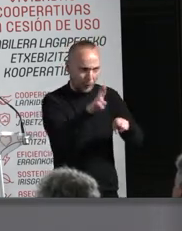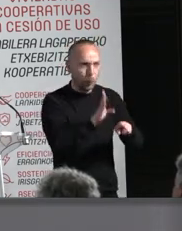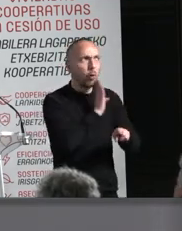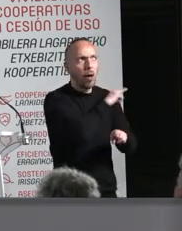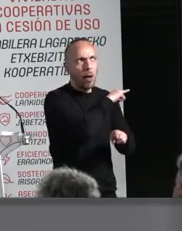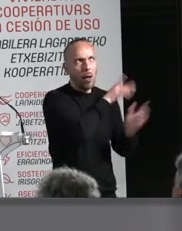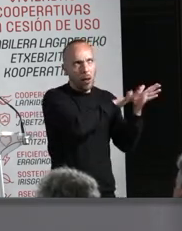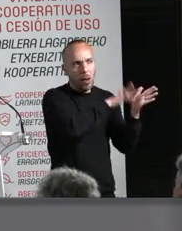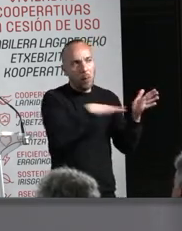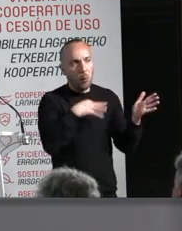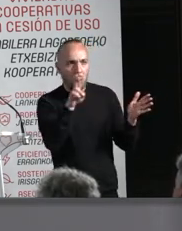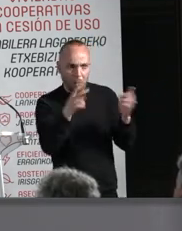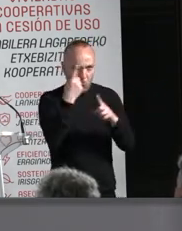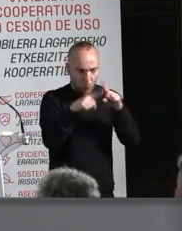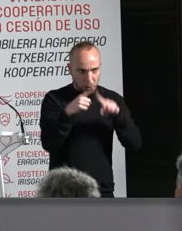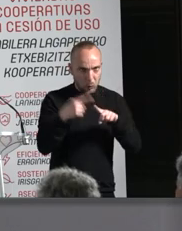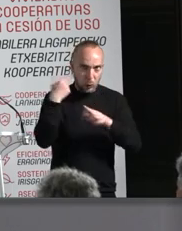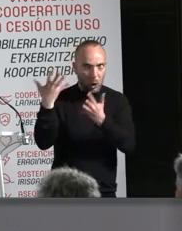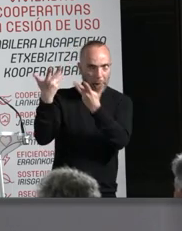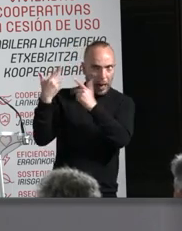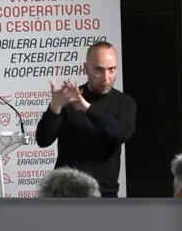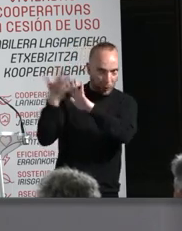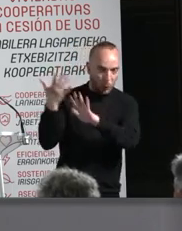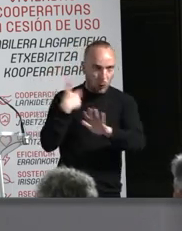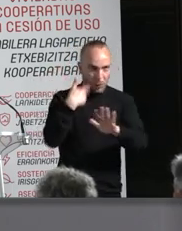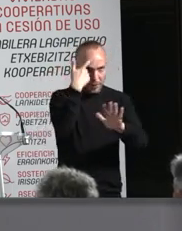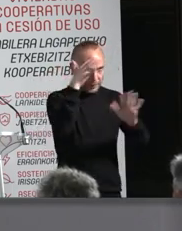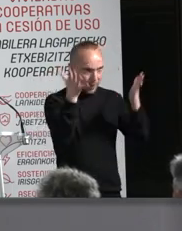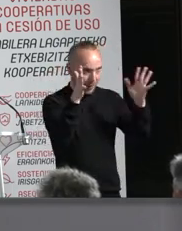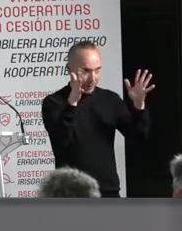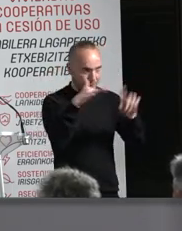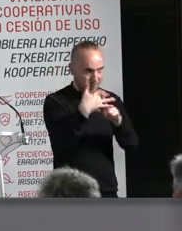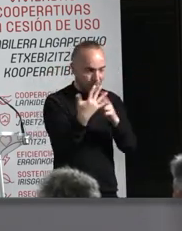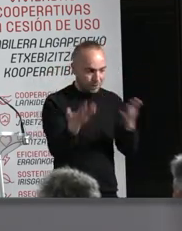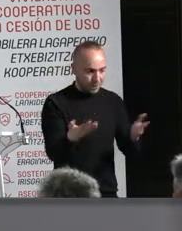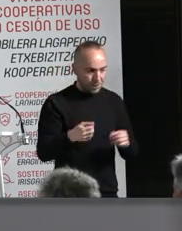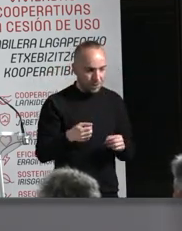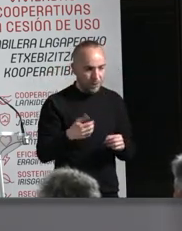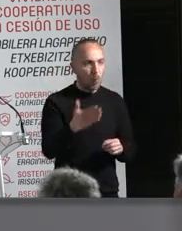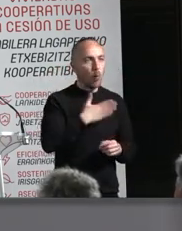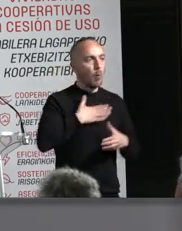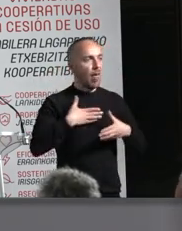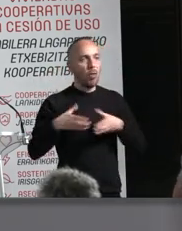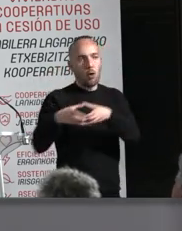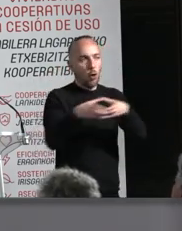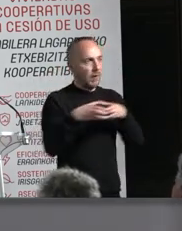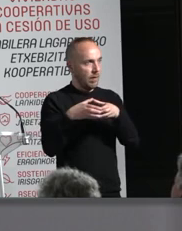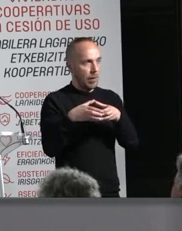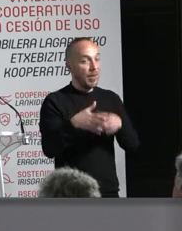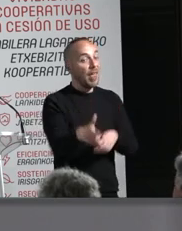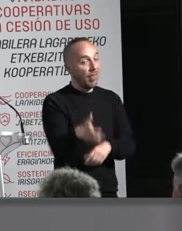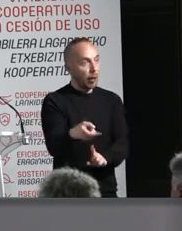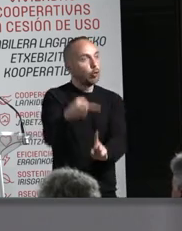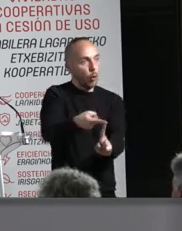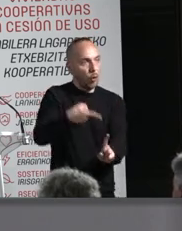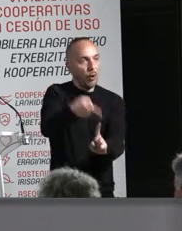antes, voy a pasar más o menos rápido, pero por situar, ¿no? Exactamente un poco por donde situamos, ¿no? Propiedad colectiva, derecho de uso, sin